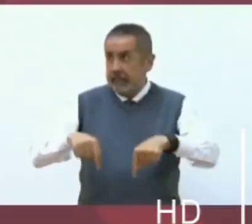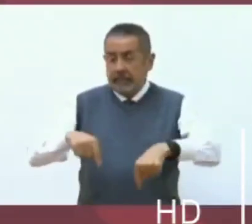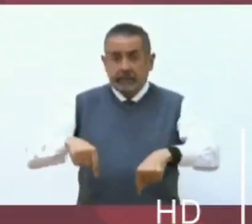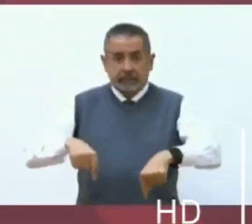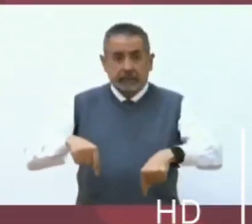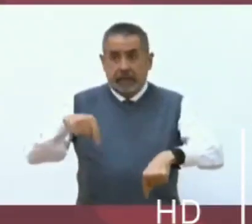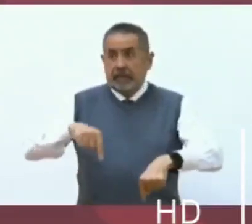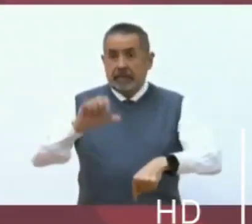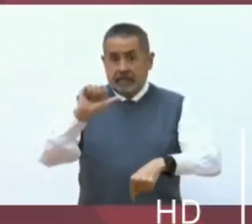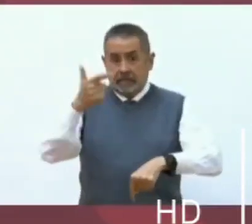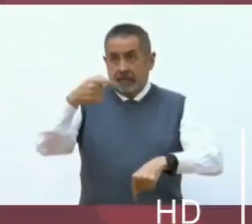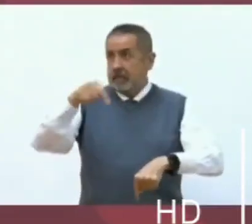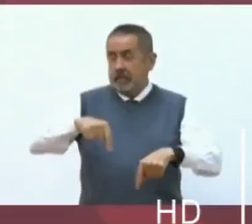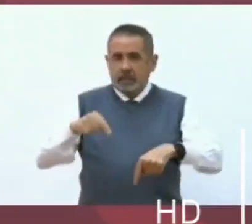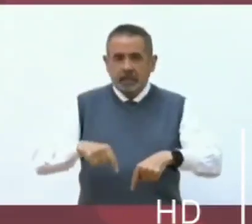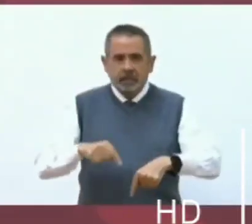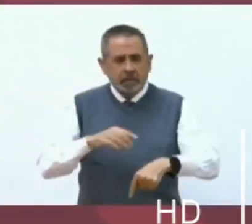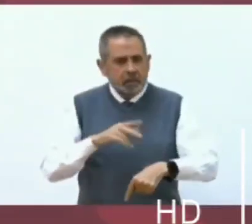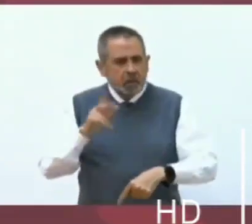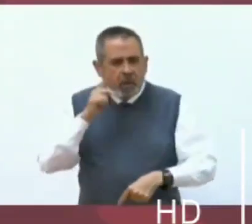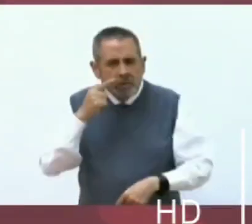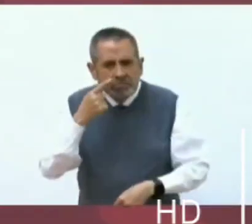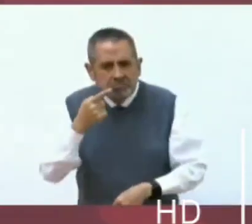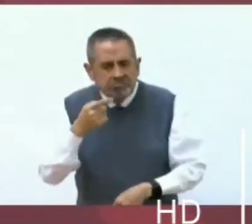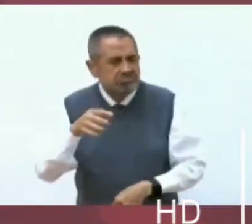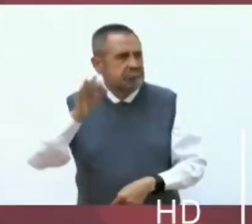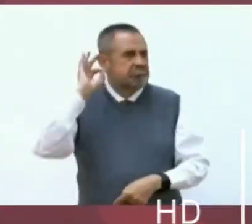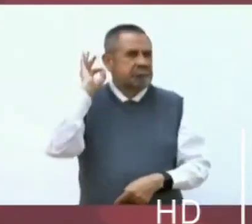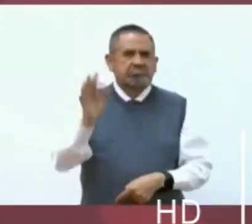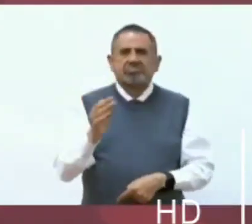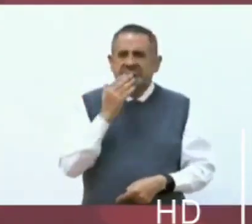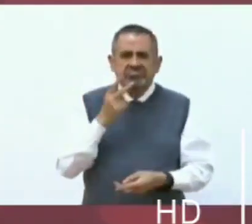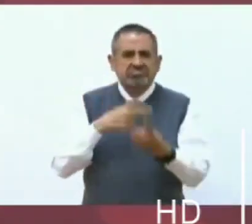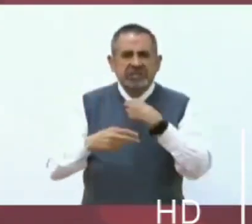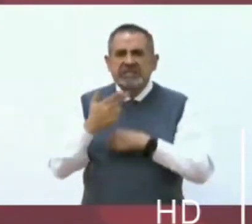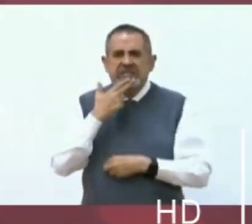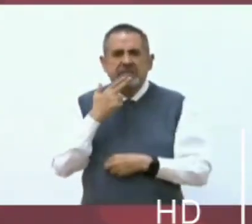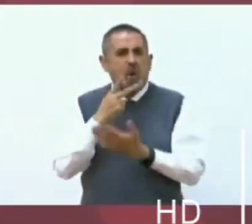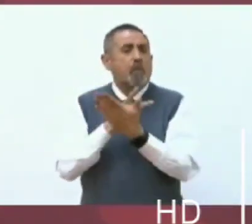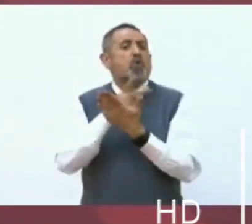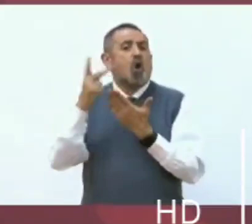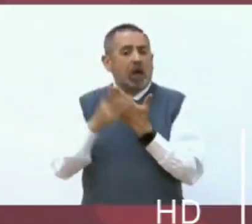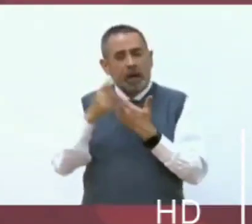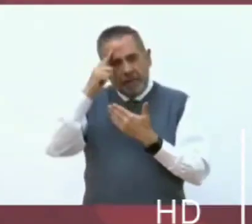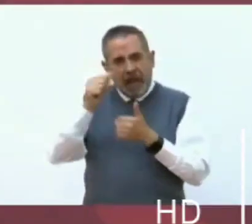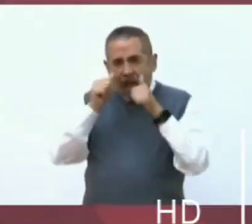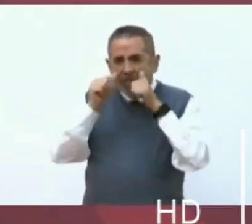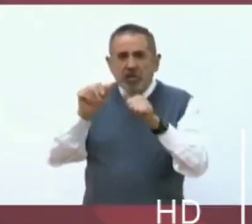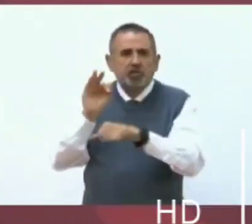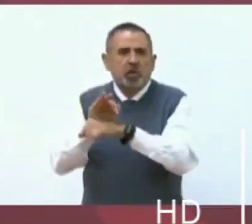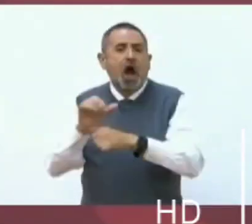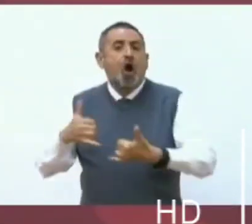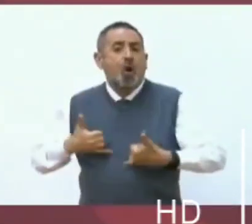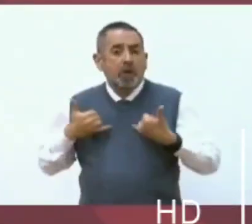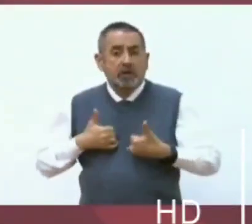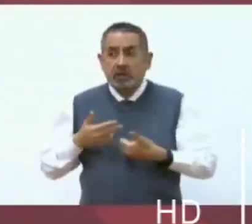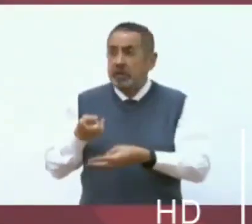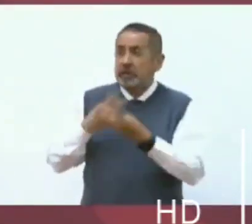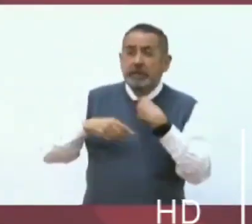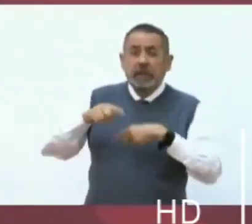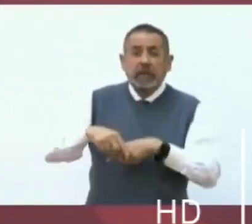Aquí en el archivo podemos comprobar la pertinencia y viabilidad de dicho programa. Hasta el día de hoy han